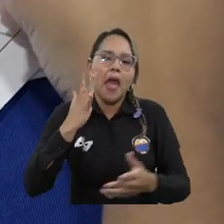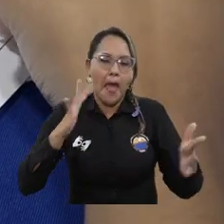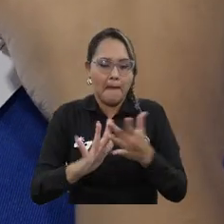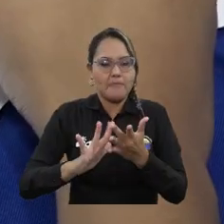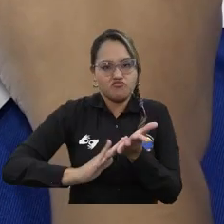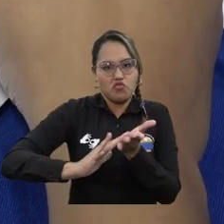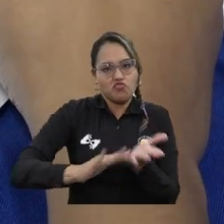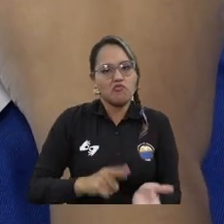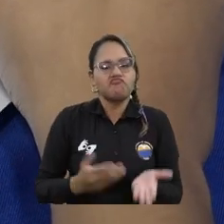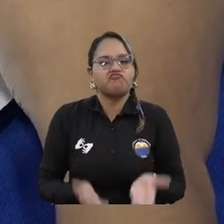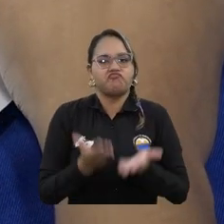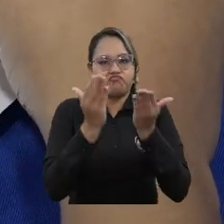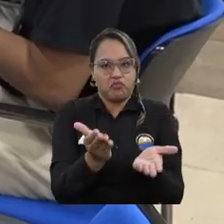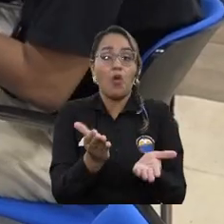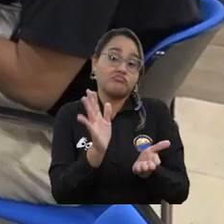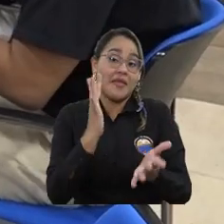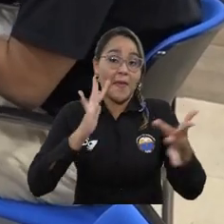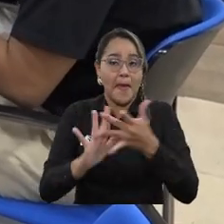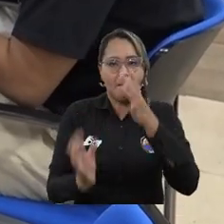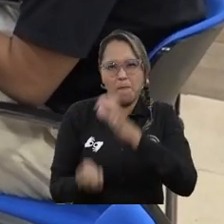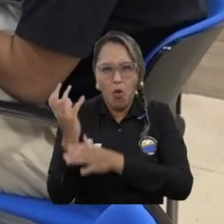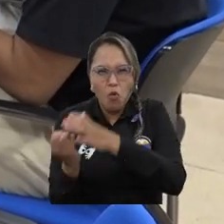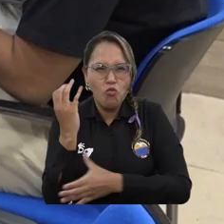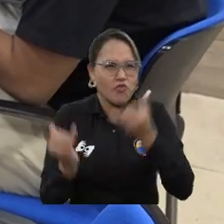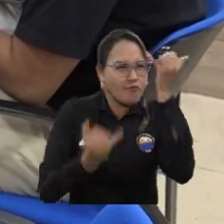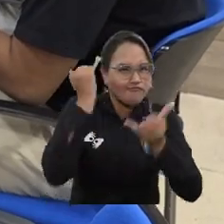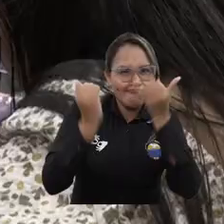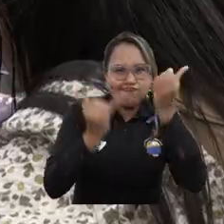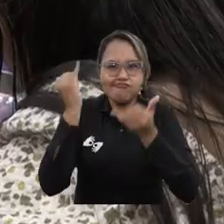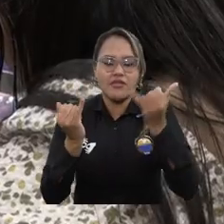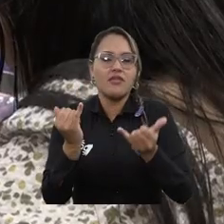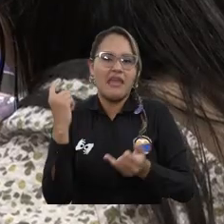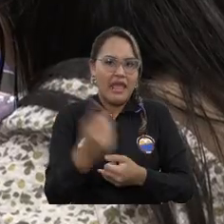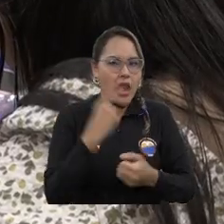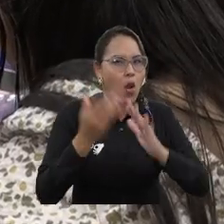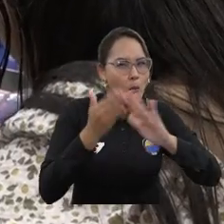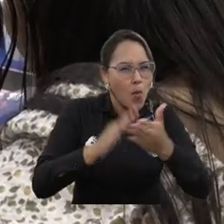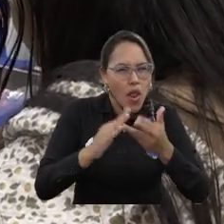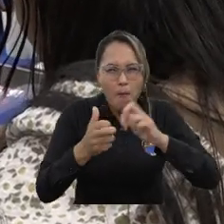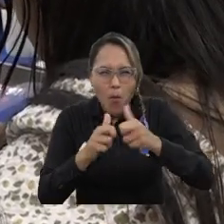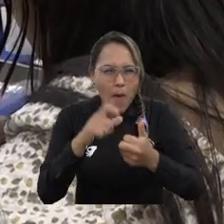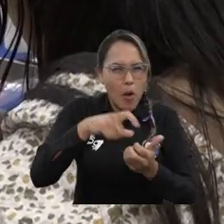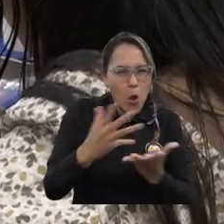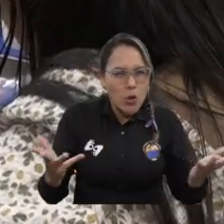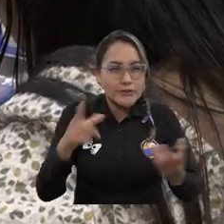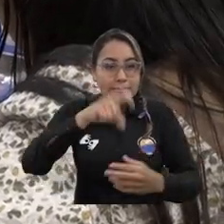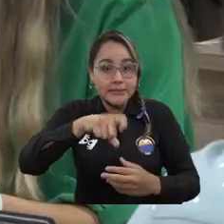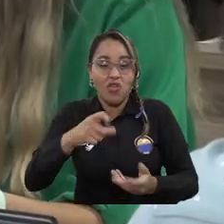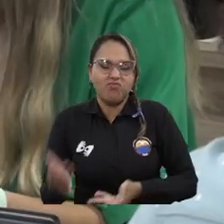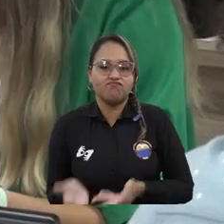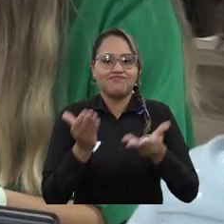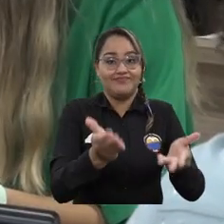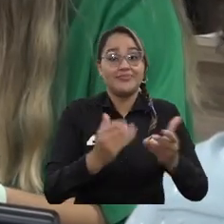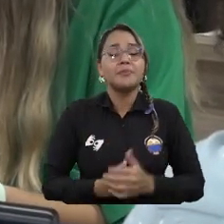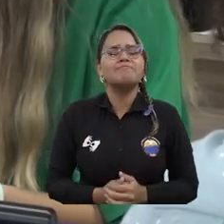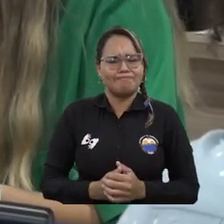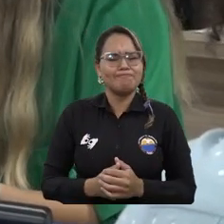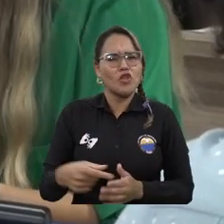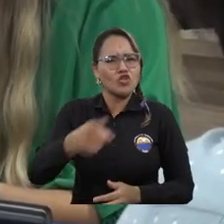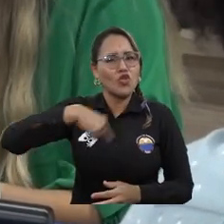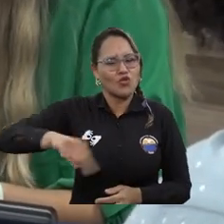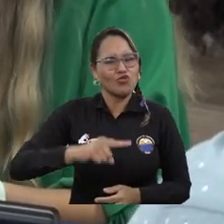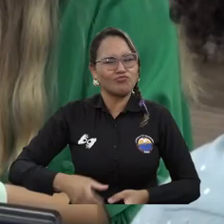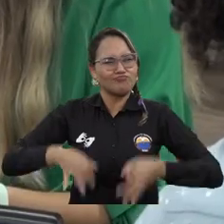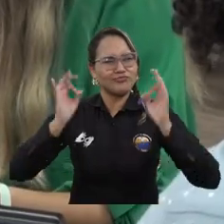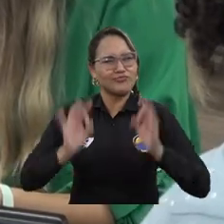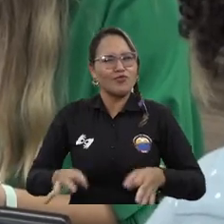en el territorio o al interior del sector productivo o las problemáticas que tienen nuestras comunidades. Estamos muy complacidos